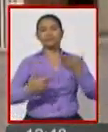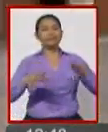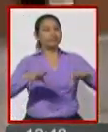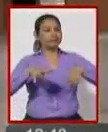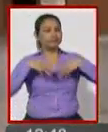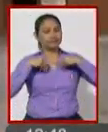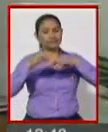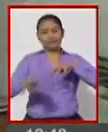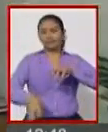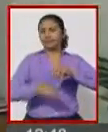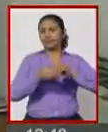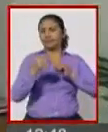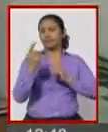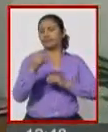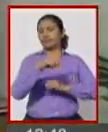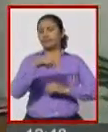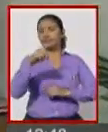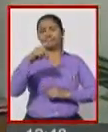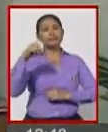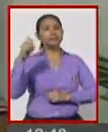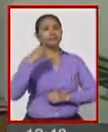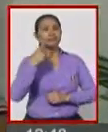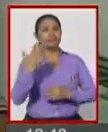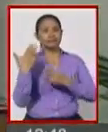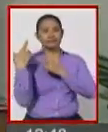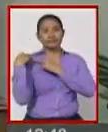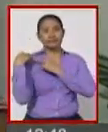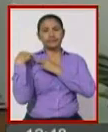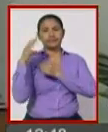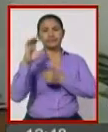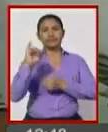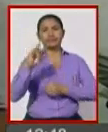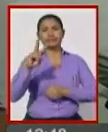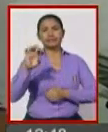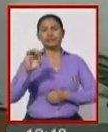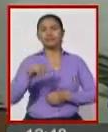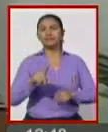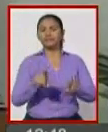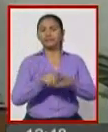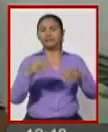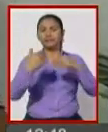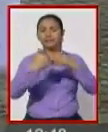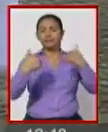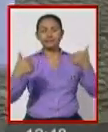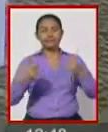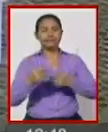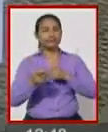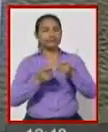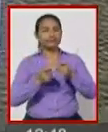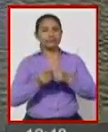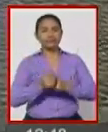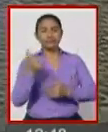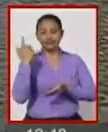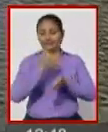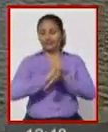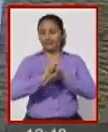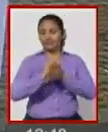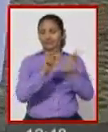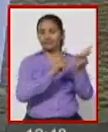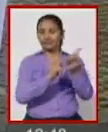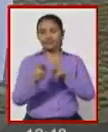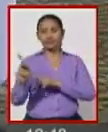acepte incrementar un centavo, tiene responsabilidades civiles y penales y aparte administrativas. Por su parte, la secretaria